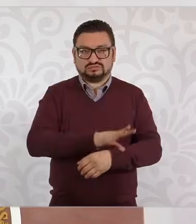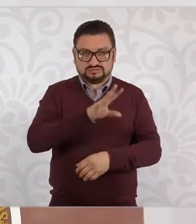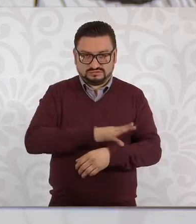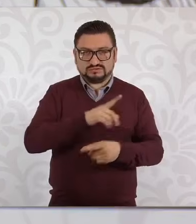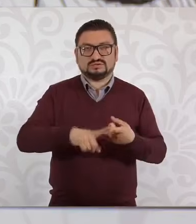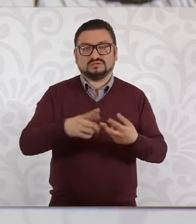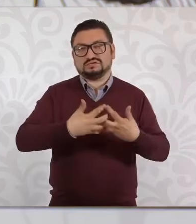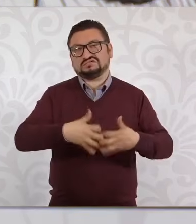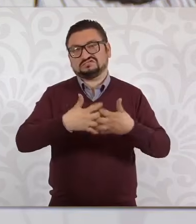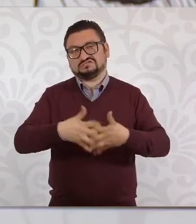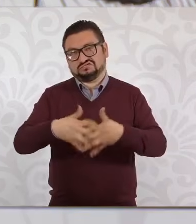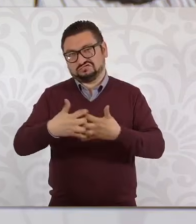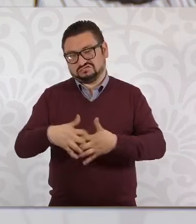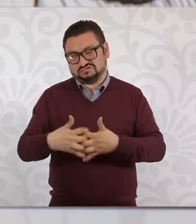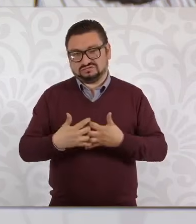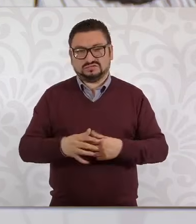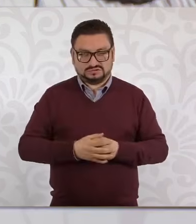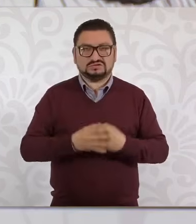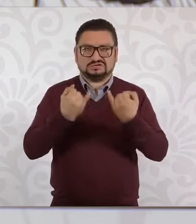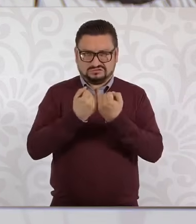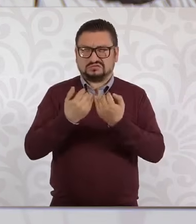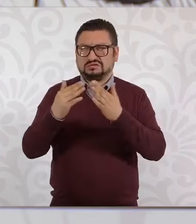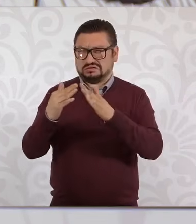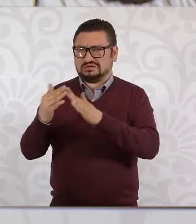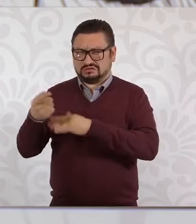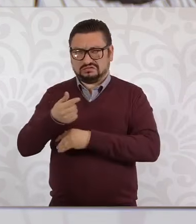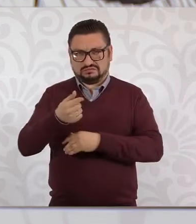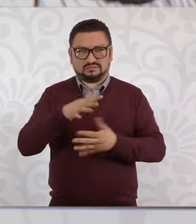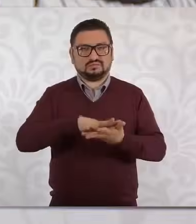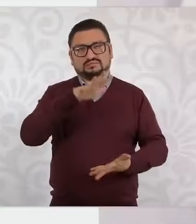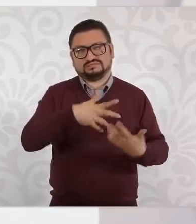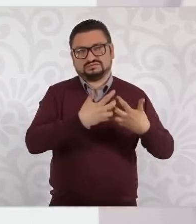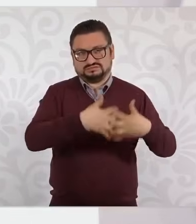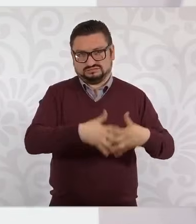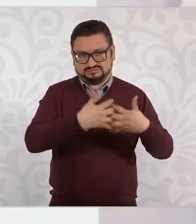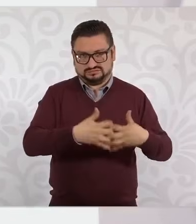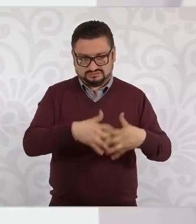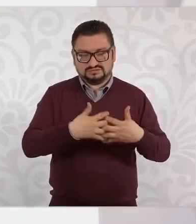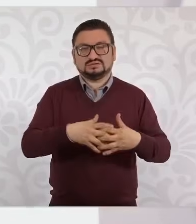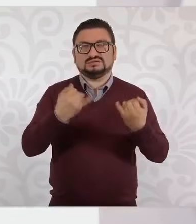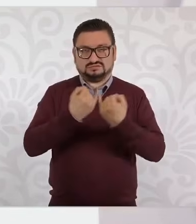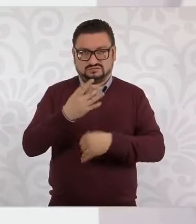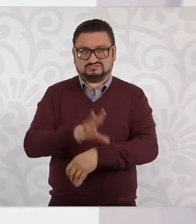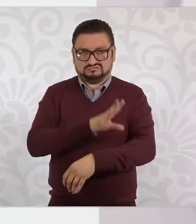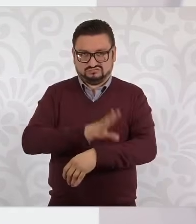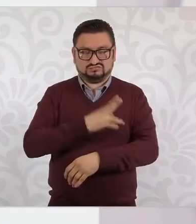para la industria principalmente. También se usa en las casas, pero es principalmente para la industria y para generar